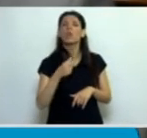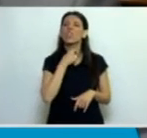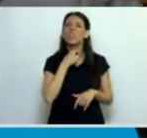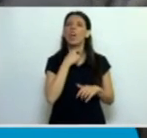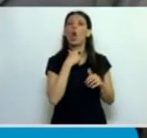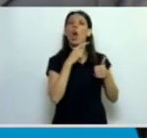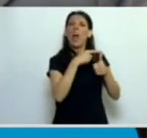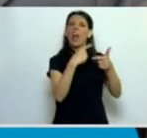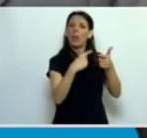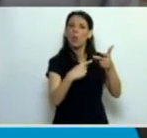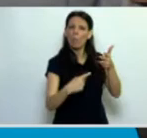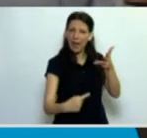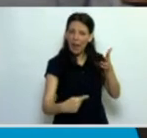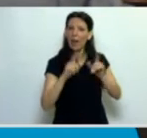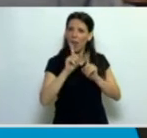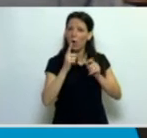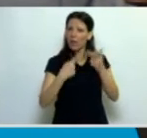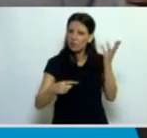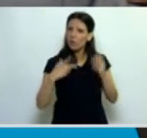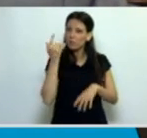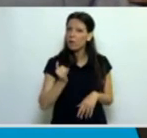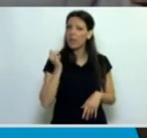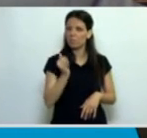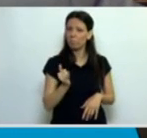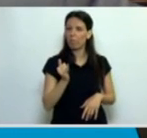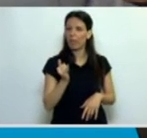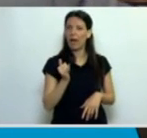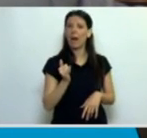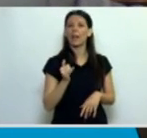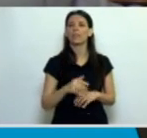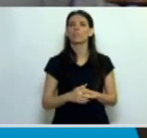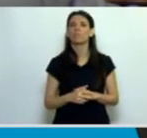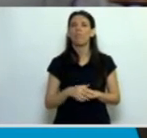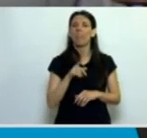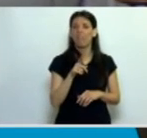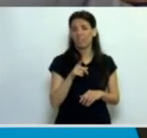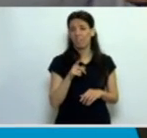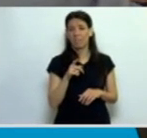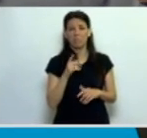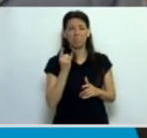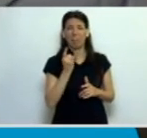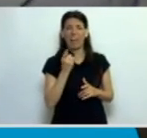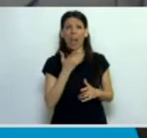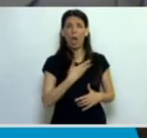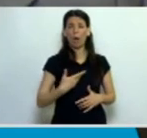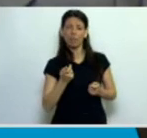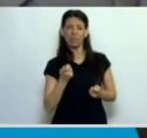enumerar algunas cuestiones que explican este planteo de farsa de control